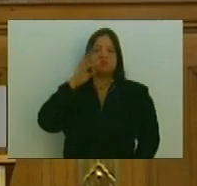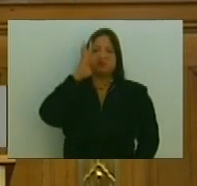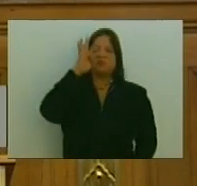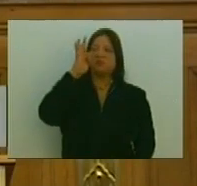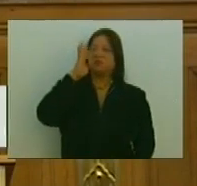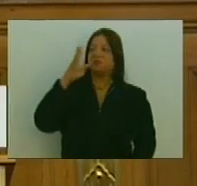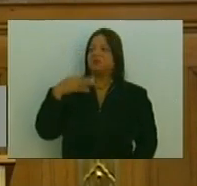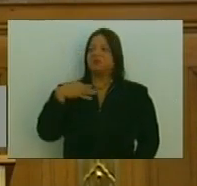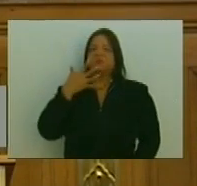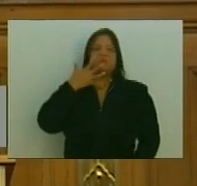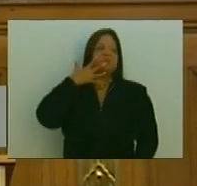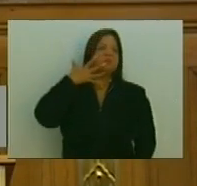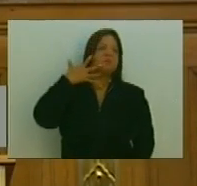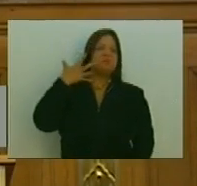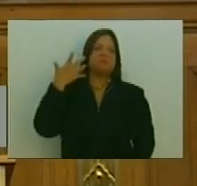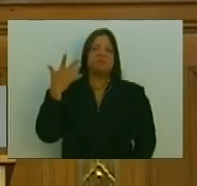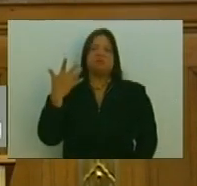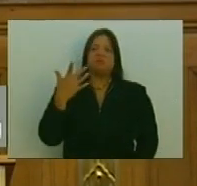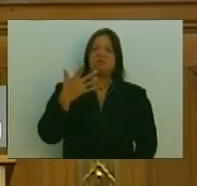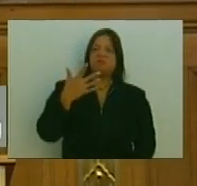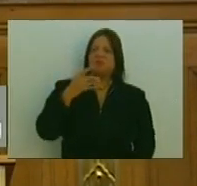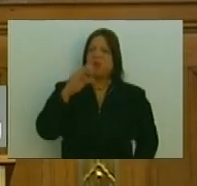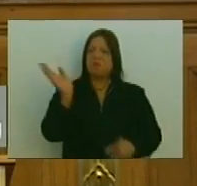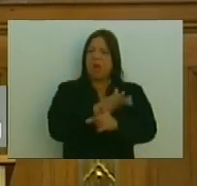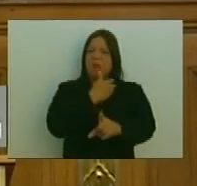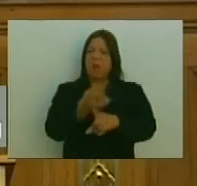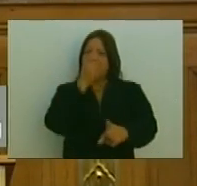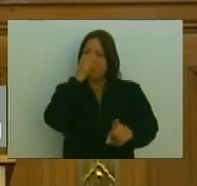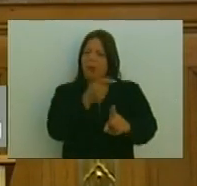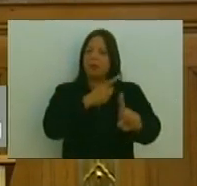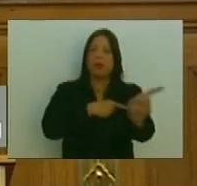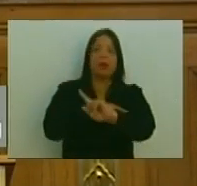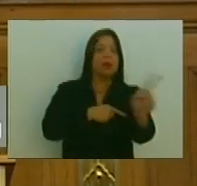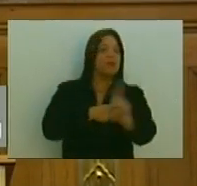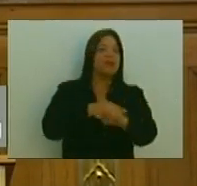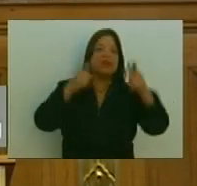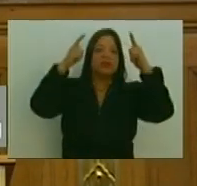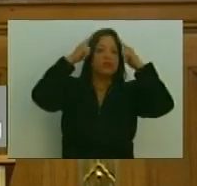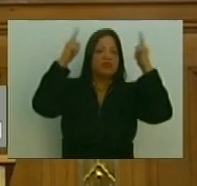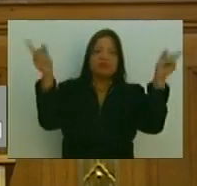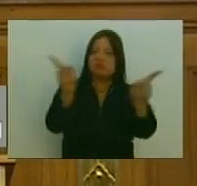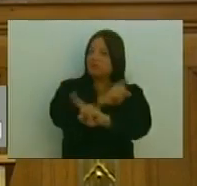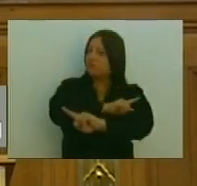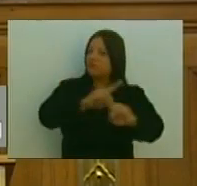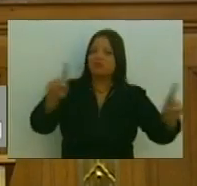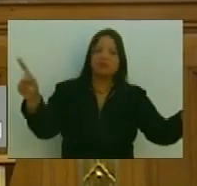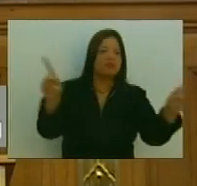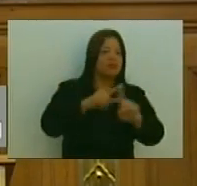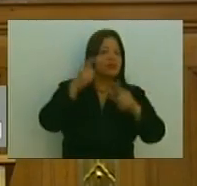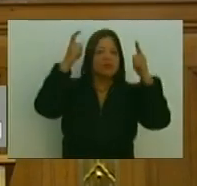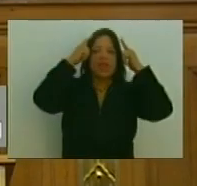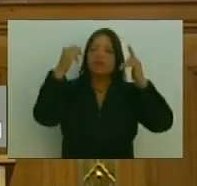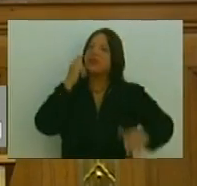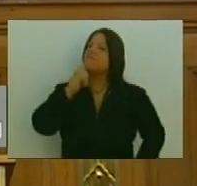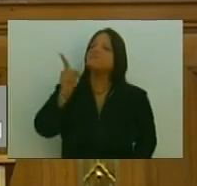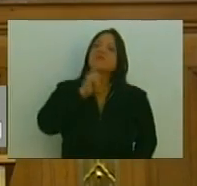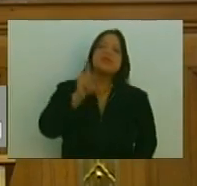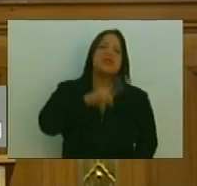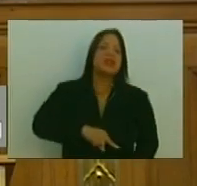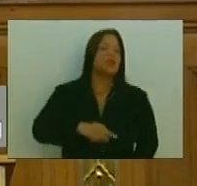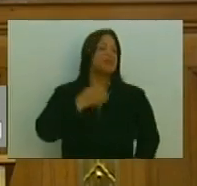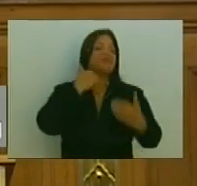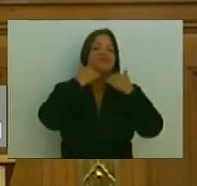usted ve a un chavista que se le sube el cargo a la cabeza maltratando a su hermano, a su hermana, ese carajo y esa persona no es chavista, no es